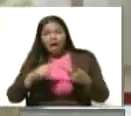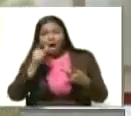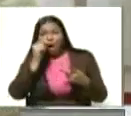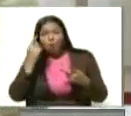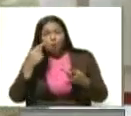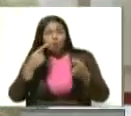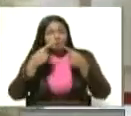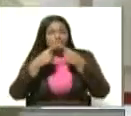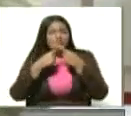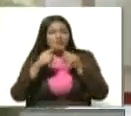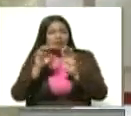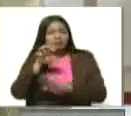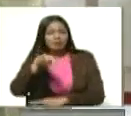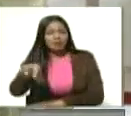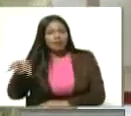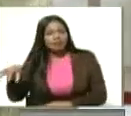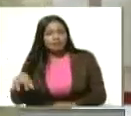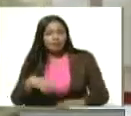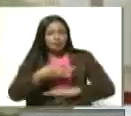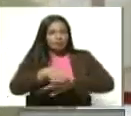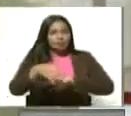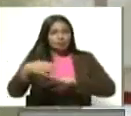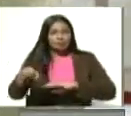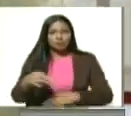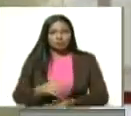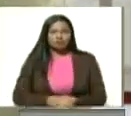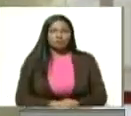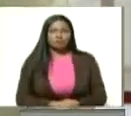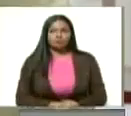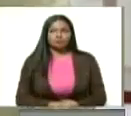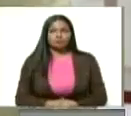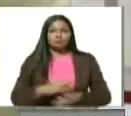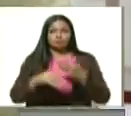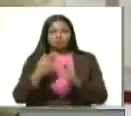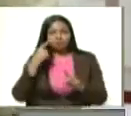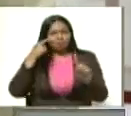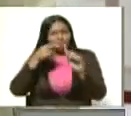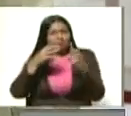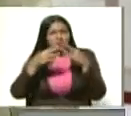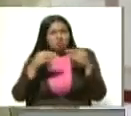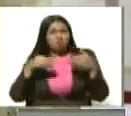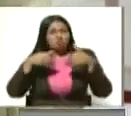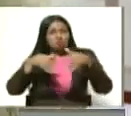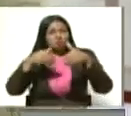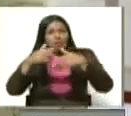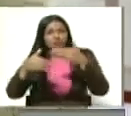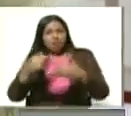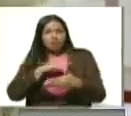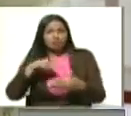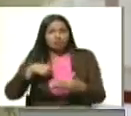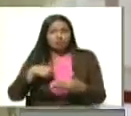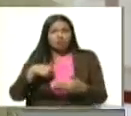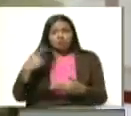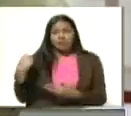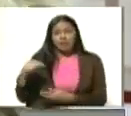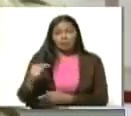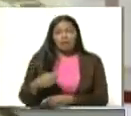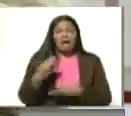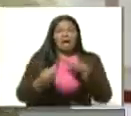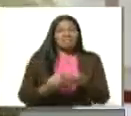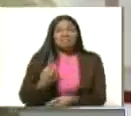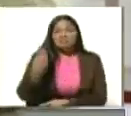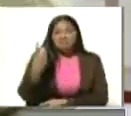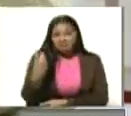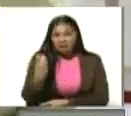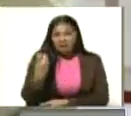en los diferentes estados y municipios. Eso da señales de todo el avance que estamos teniendo. Ah, ¿qué hace falta? Hace